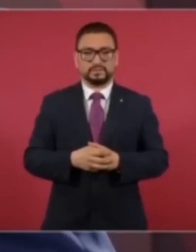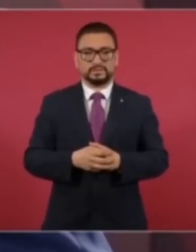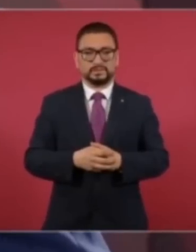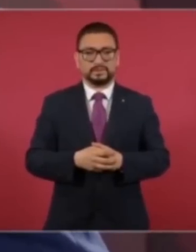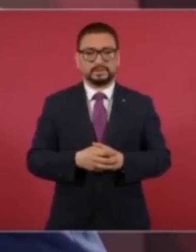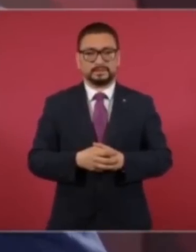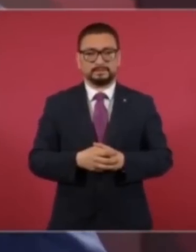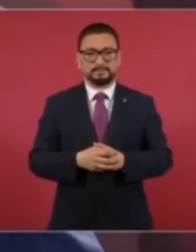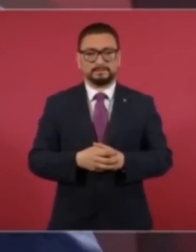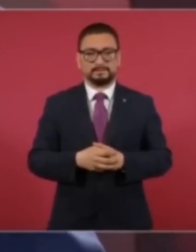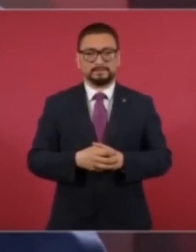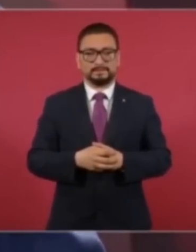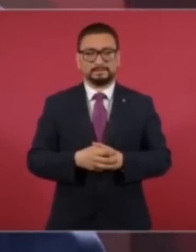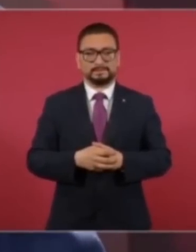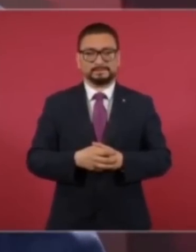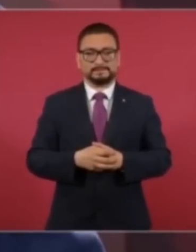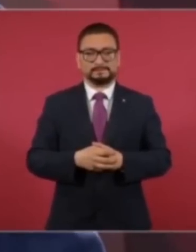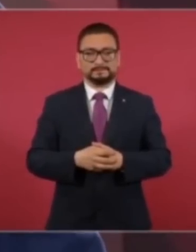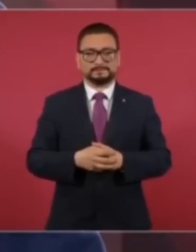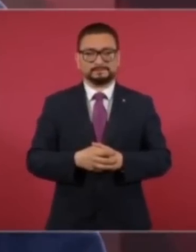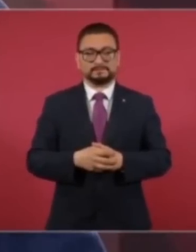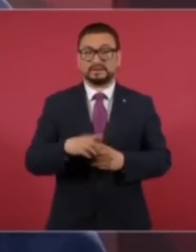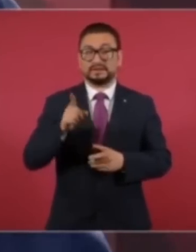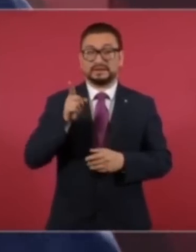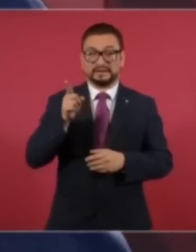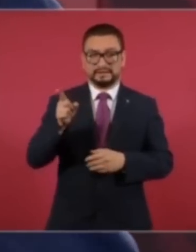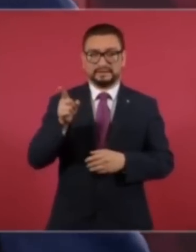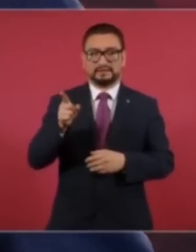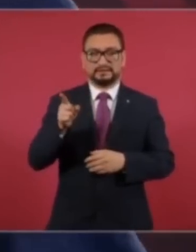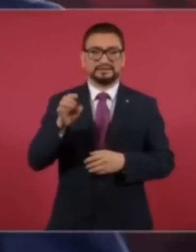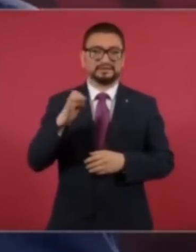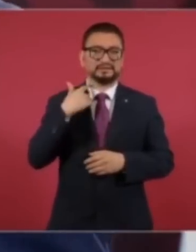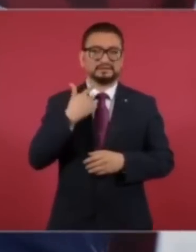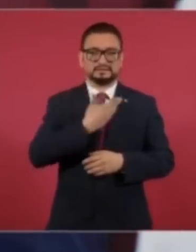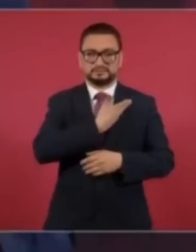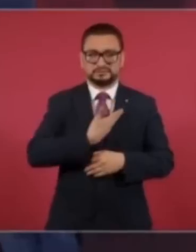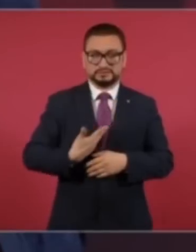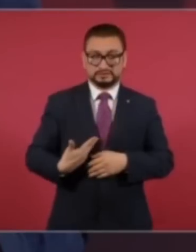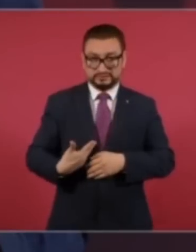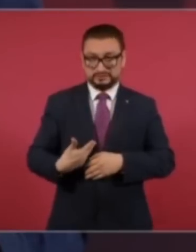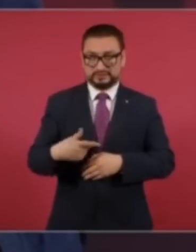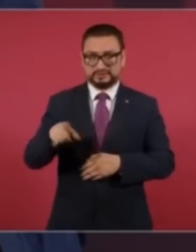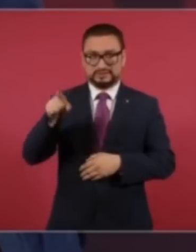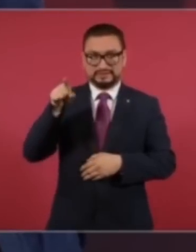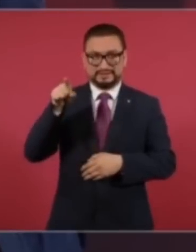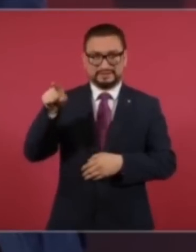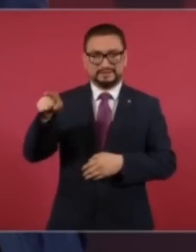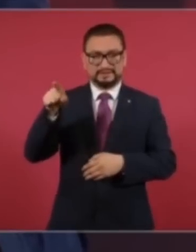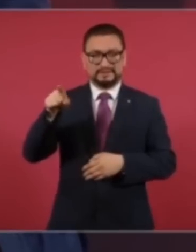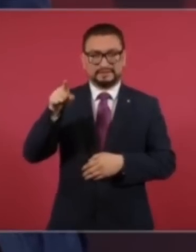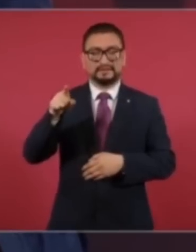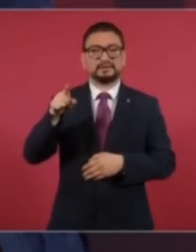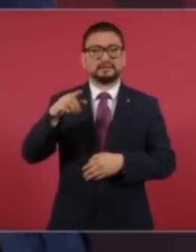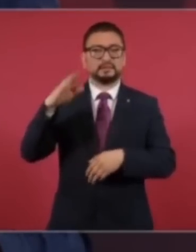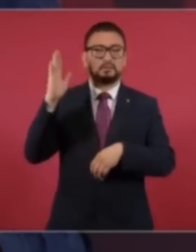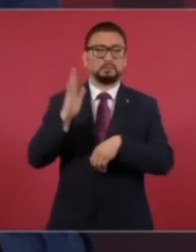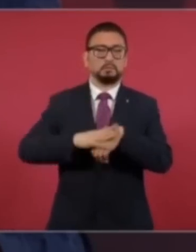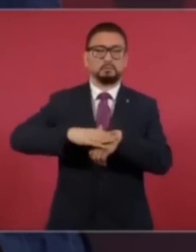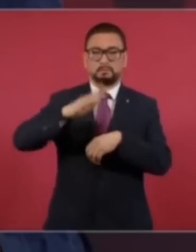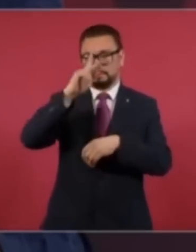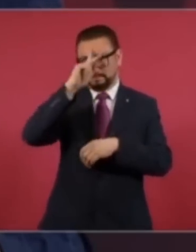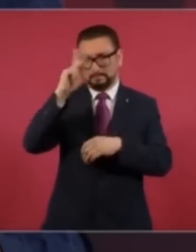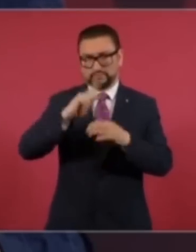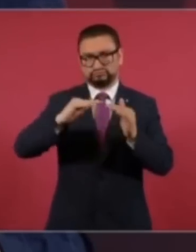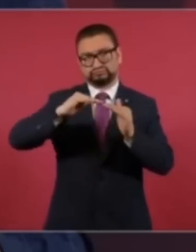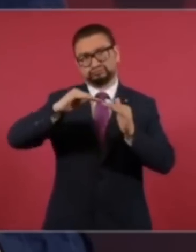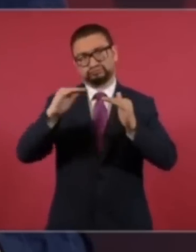sin duda el presidente que más promueve la desigualdad